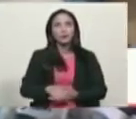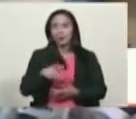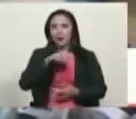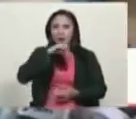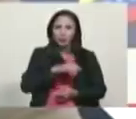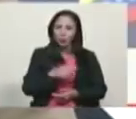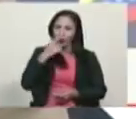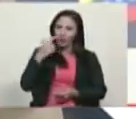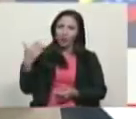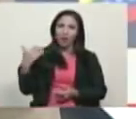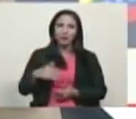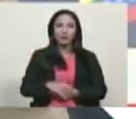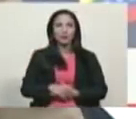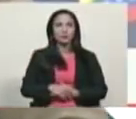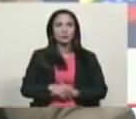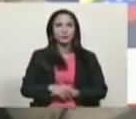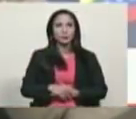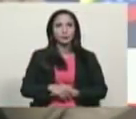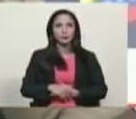historia?